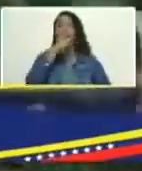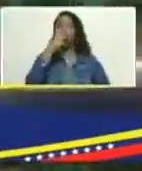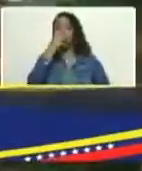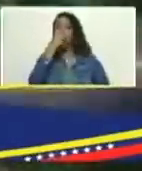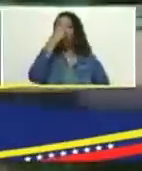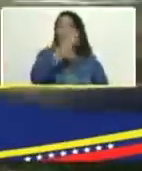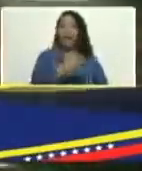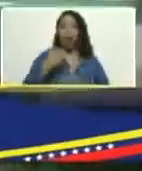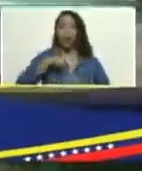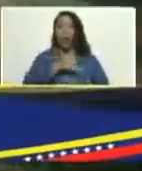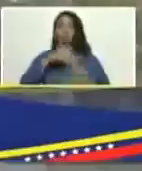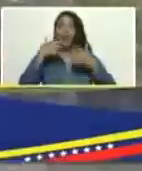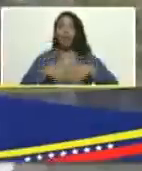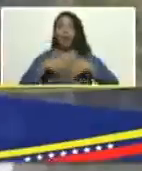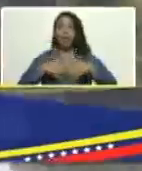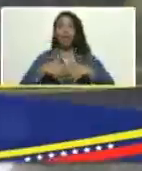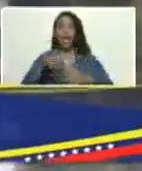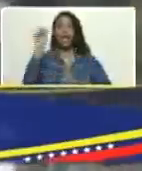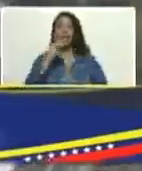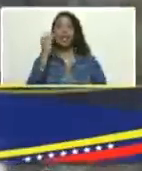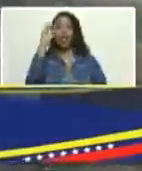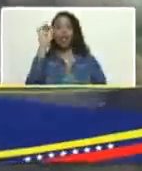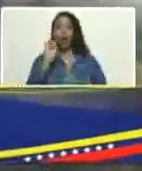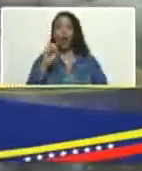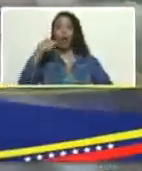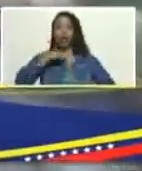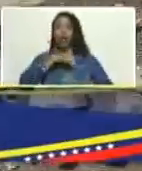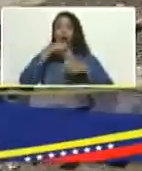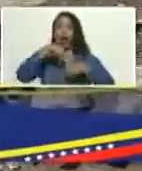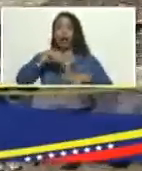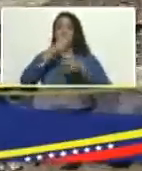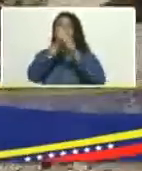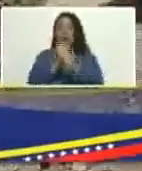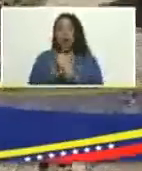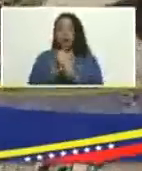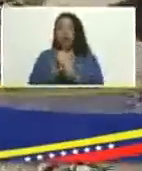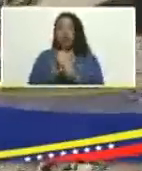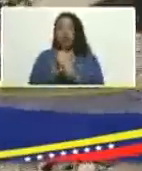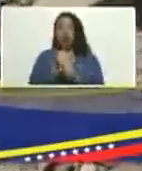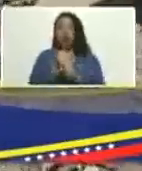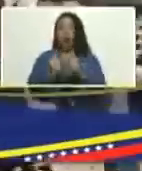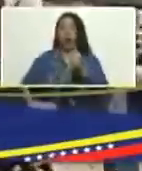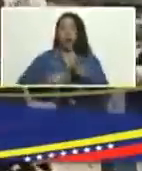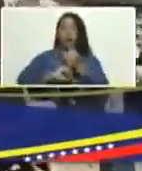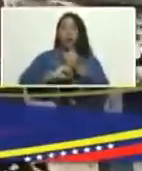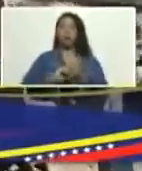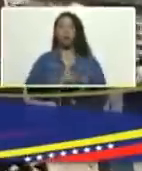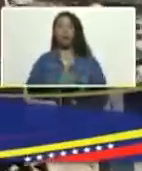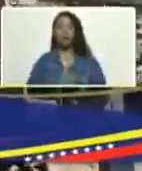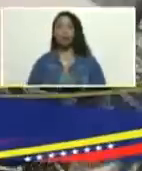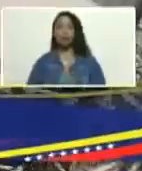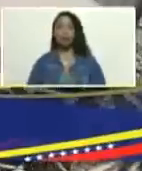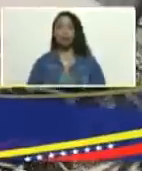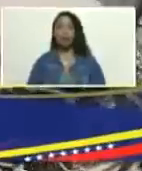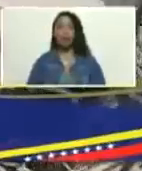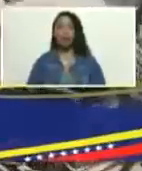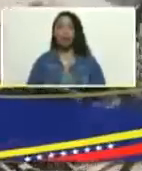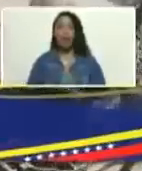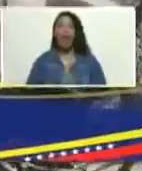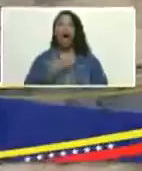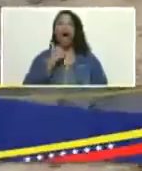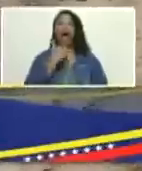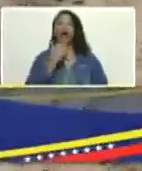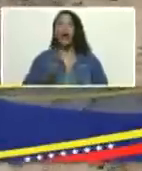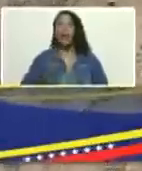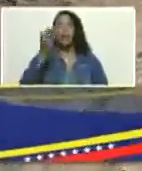visitar nuestra empresa Sidor y aquí lo estamos esperando, la clase obrera aguerrida, presidente. Una cuestión que es